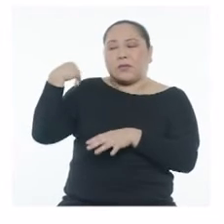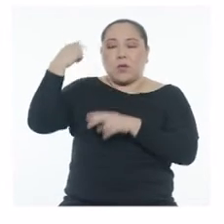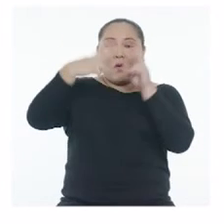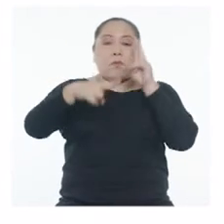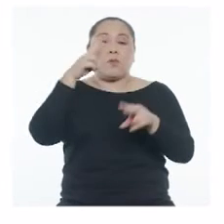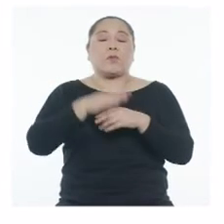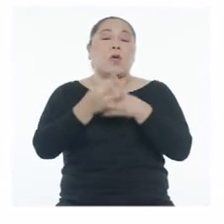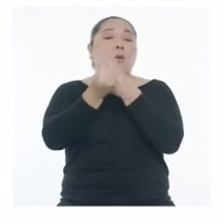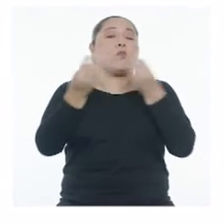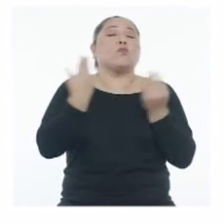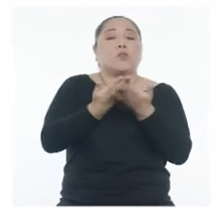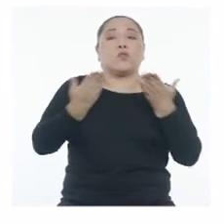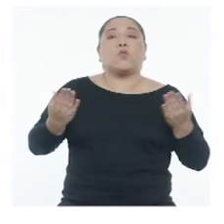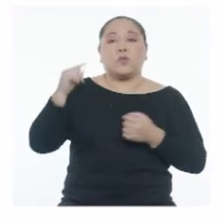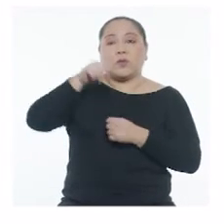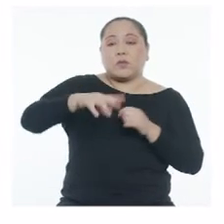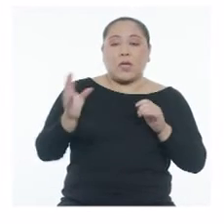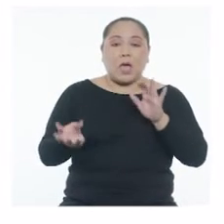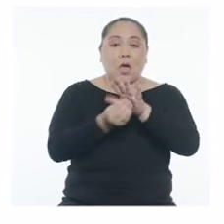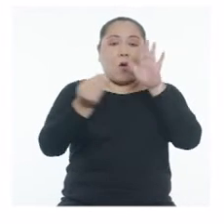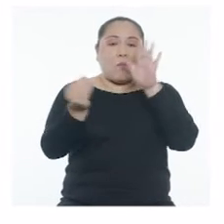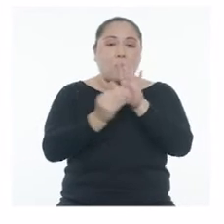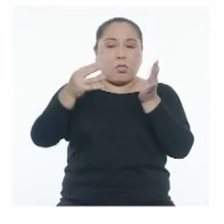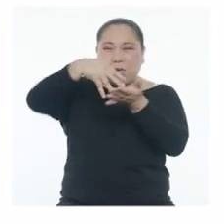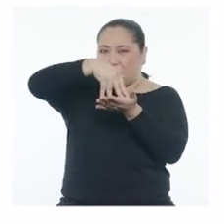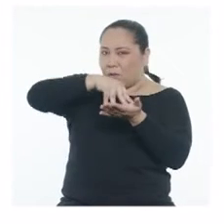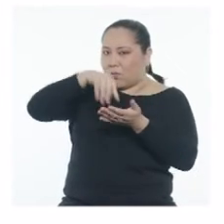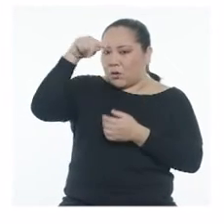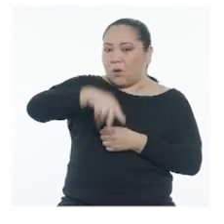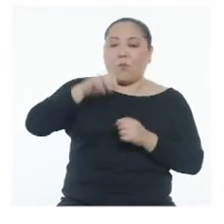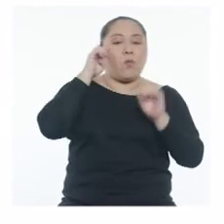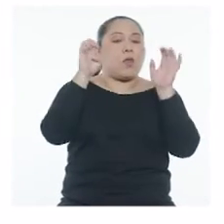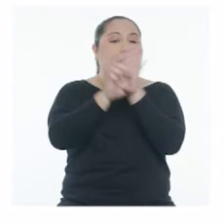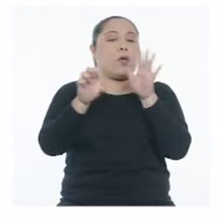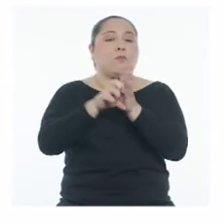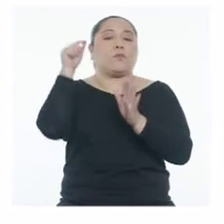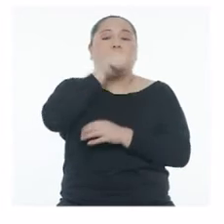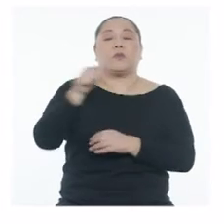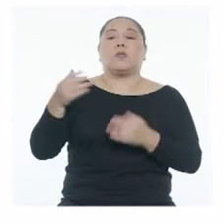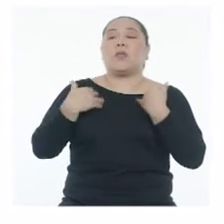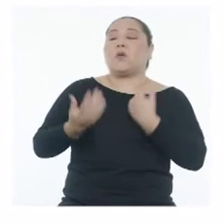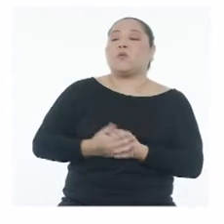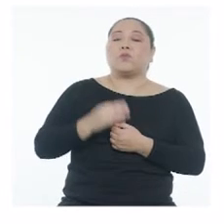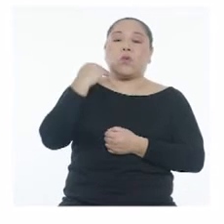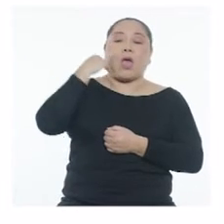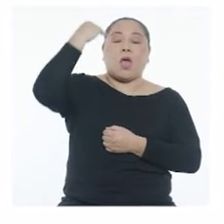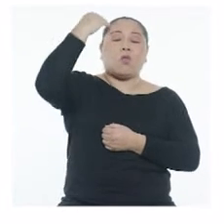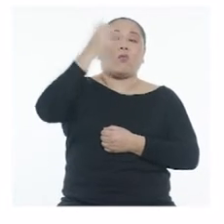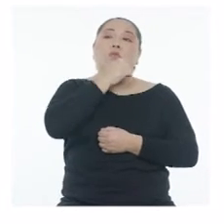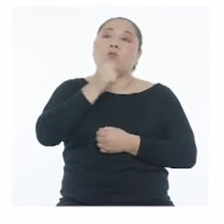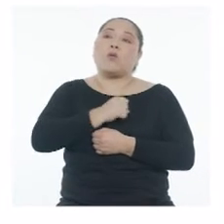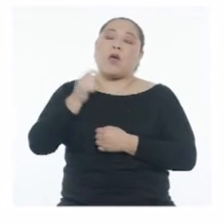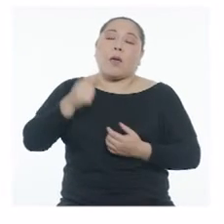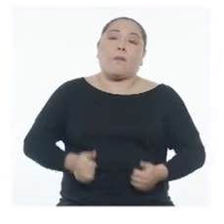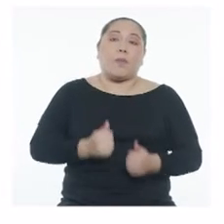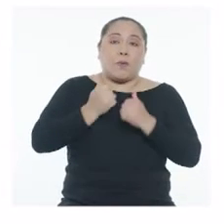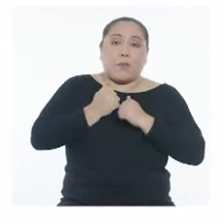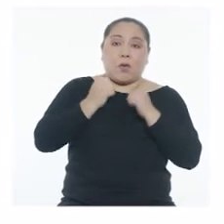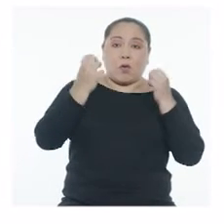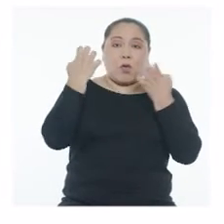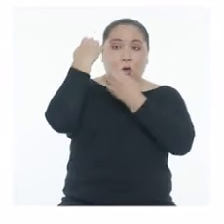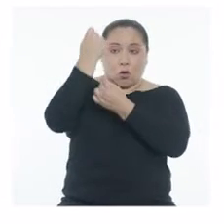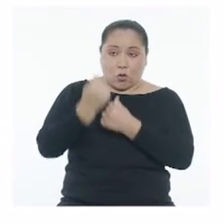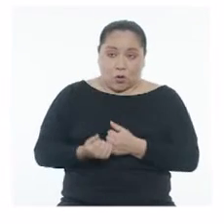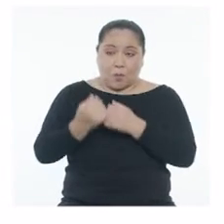pasada vimos que existen varios factores que suman los grados de vulnerabilidad. Por ejemplo, si tenemos a un adulto mayor que vive bajo una economía